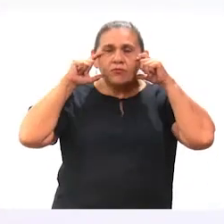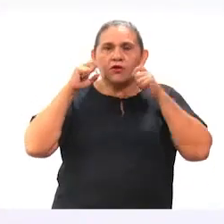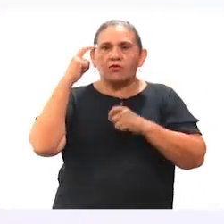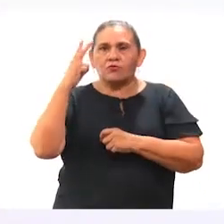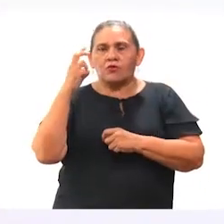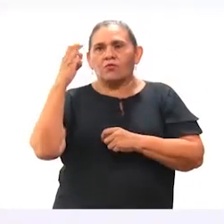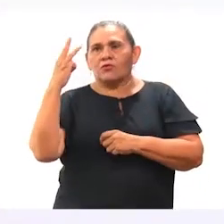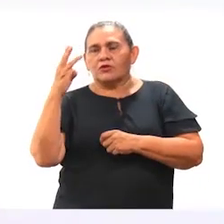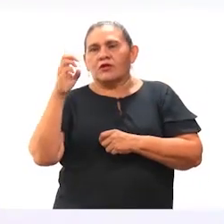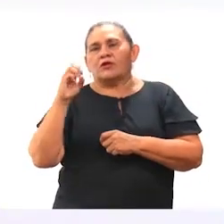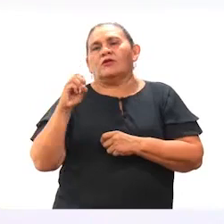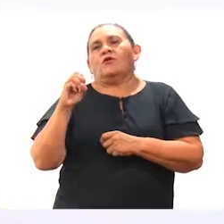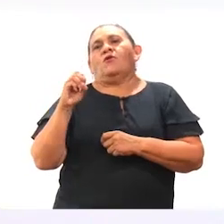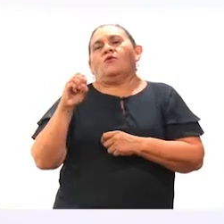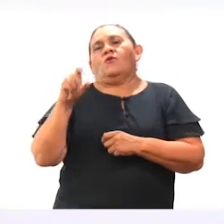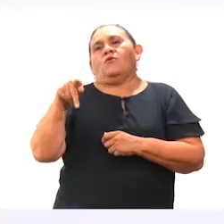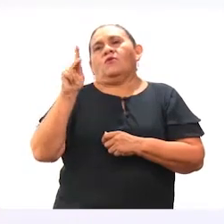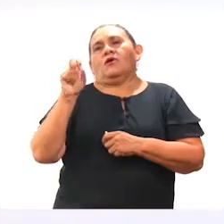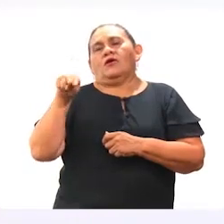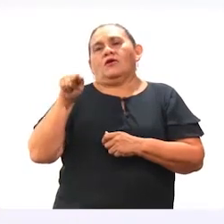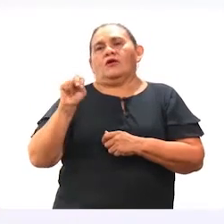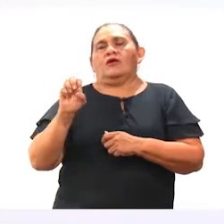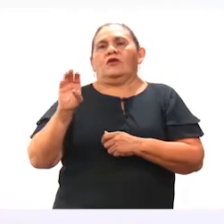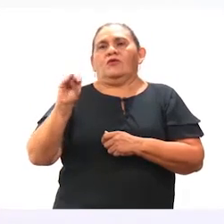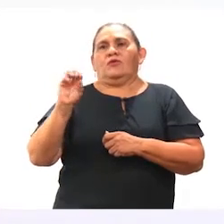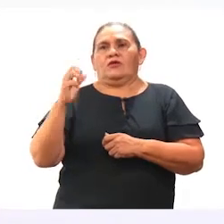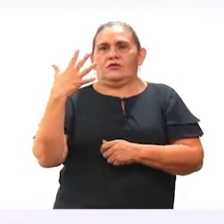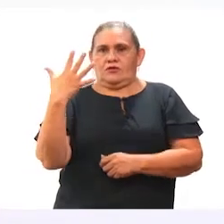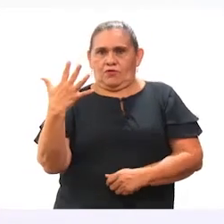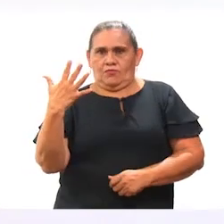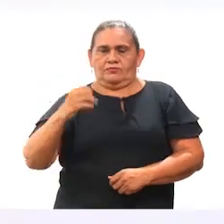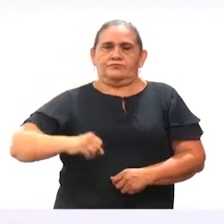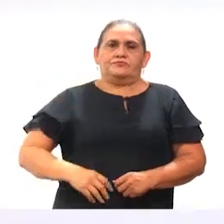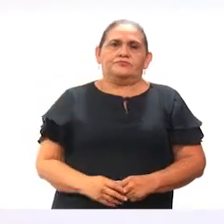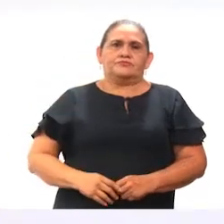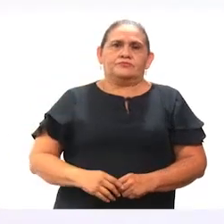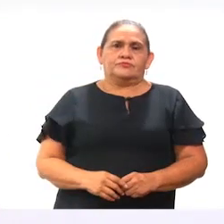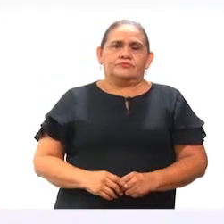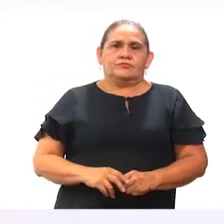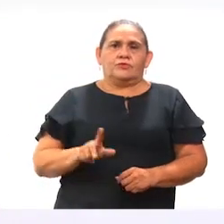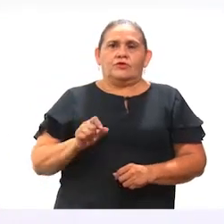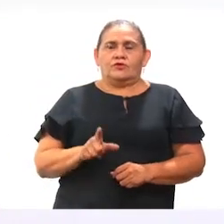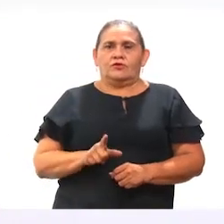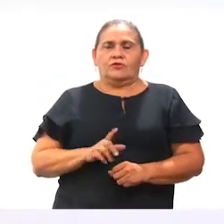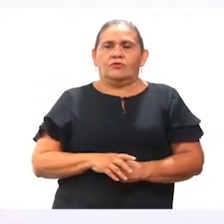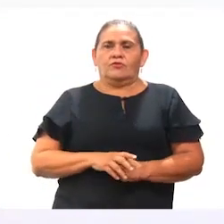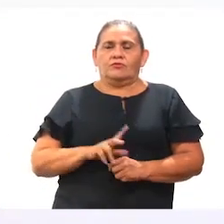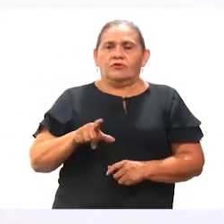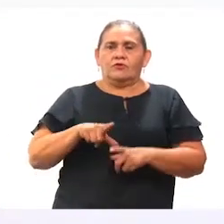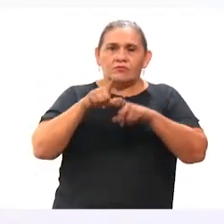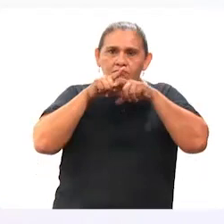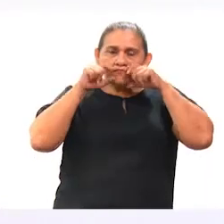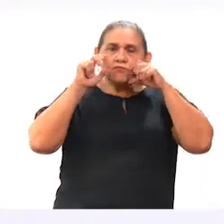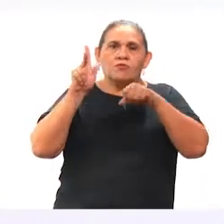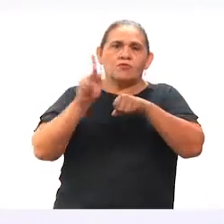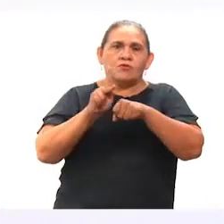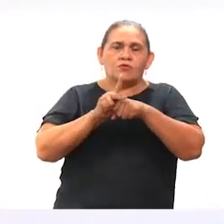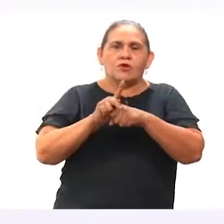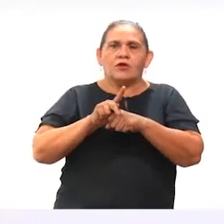2 capas, tricapa o de uso grado médico como es el KN95, ya que estos tienen una cobertura hasta